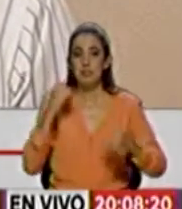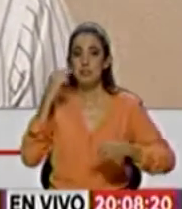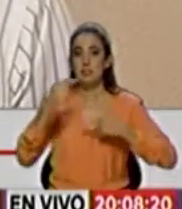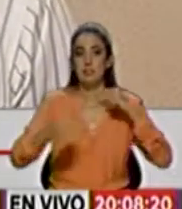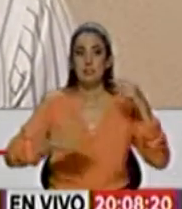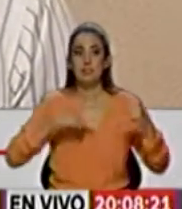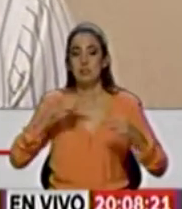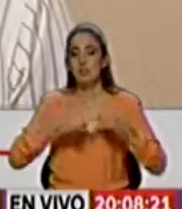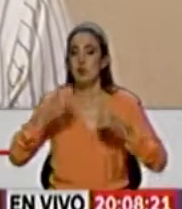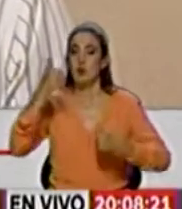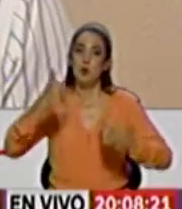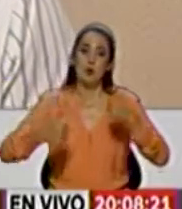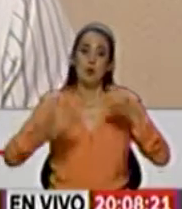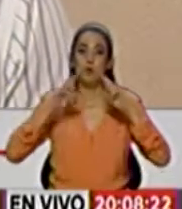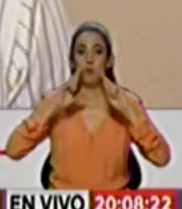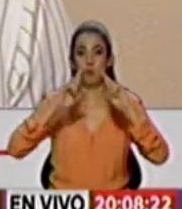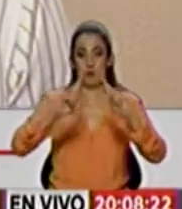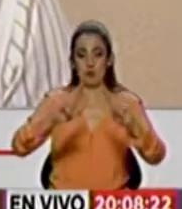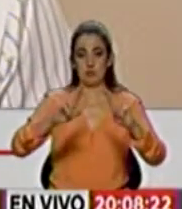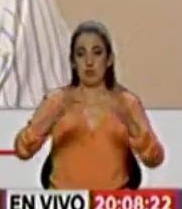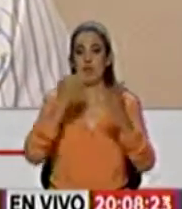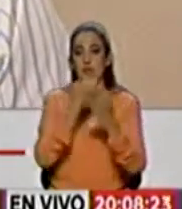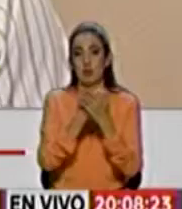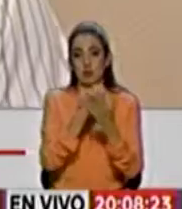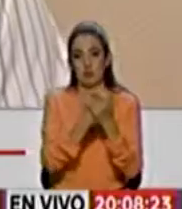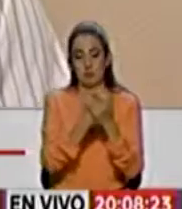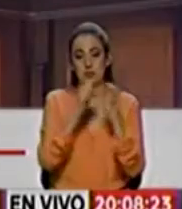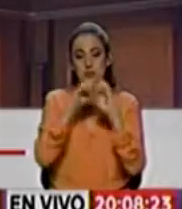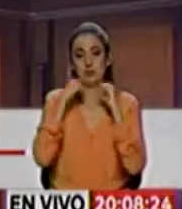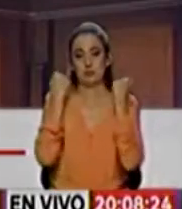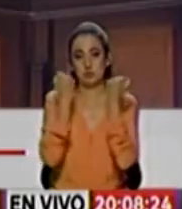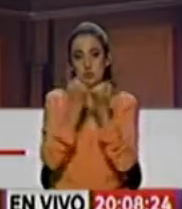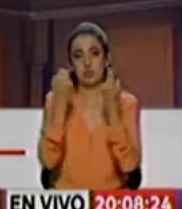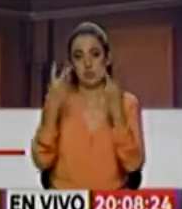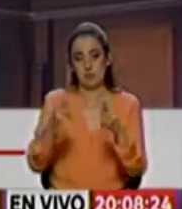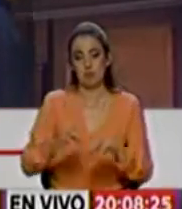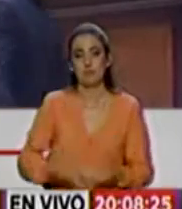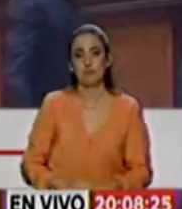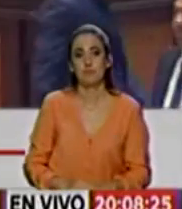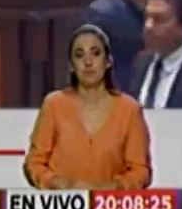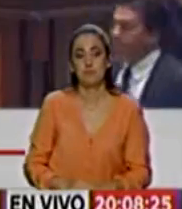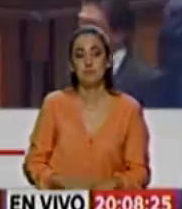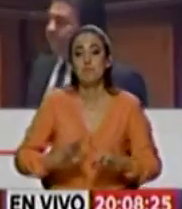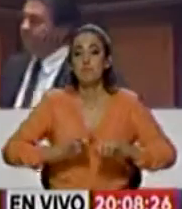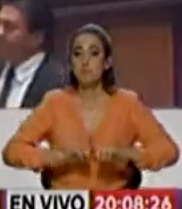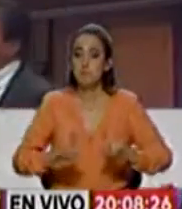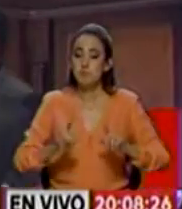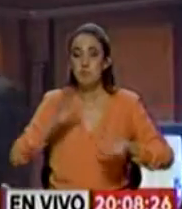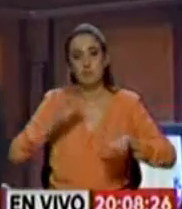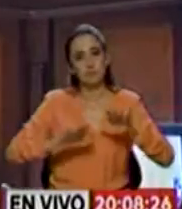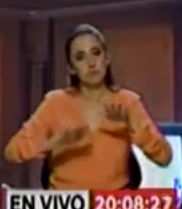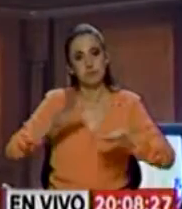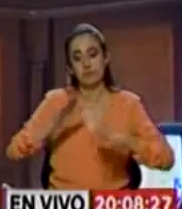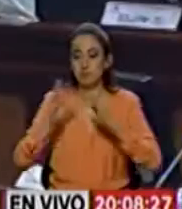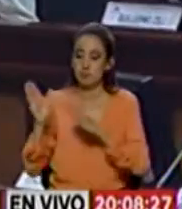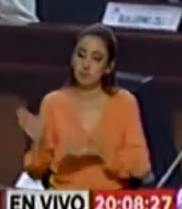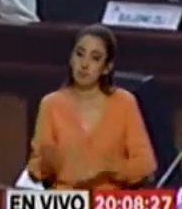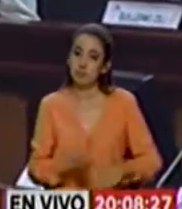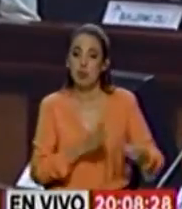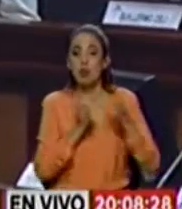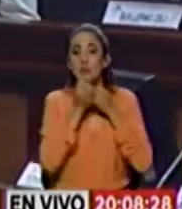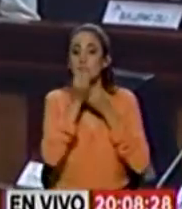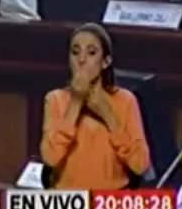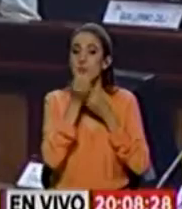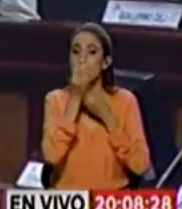condición de ver cuáles son los resultados económicos y sociales. Aún así, veremos si la Asamblea Nacional solicitará información a